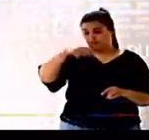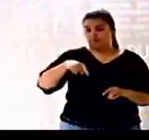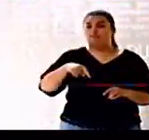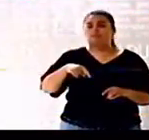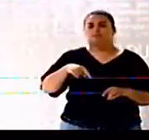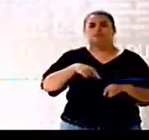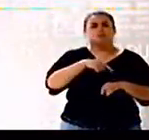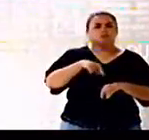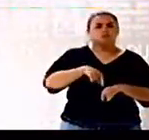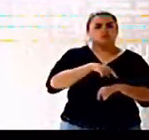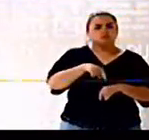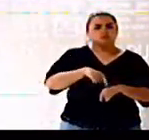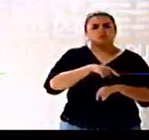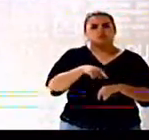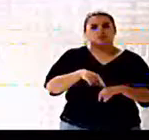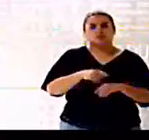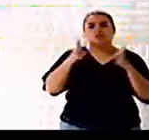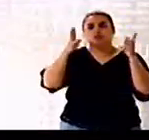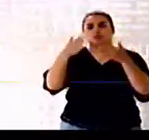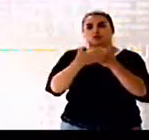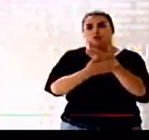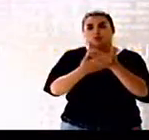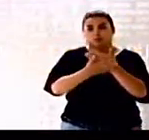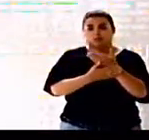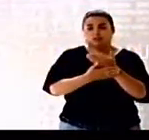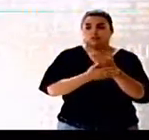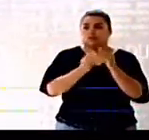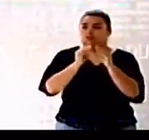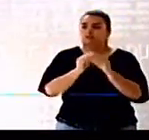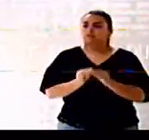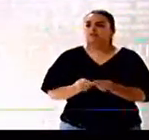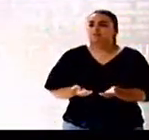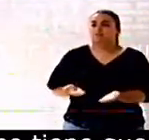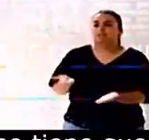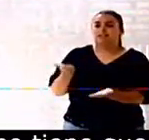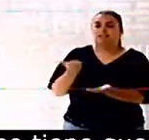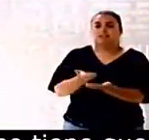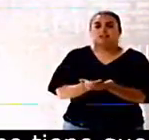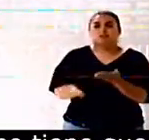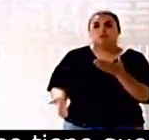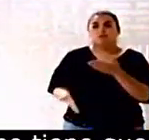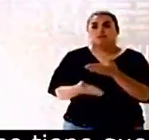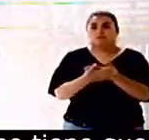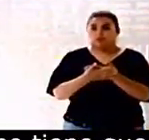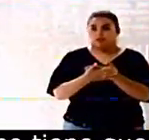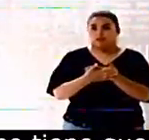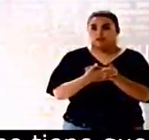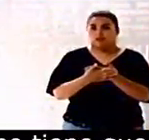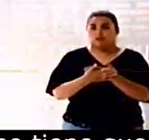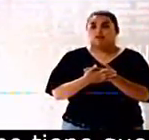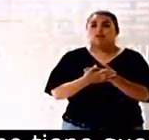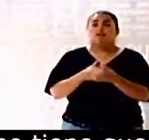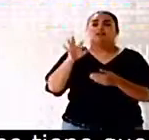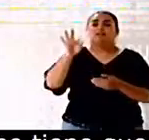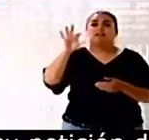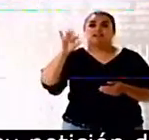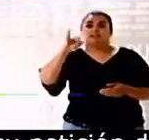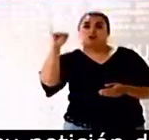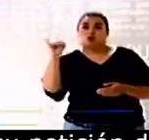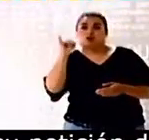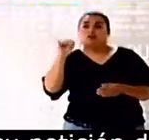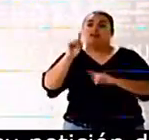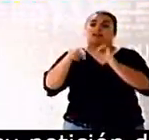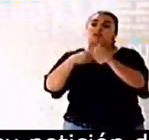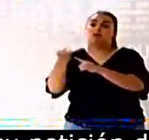que transcurrir desde que el Consejo de Gobierno realice su petición de cierre perimetral al TSJ y que el TSJ se